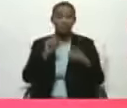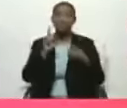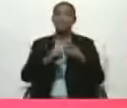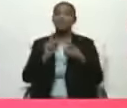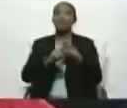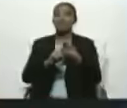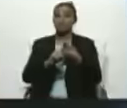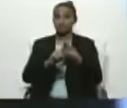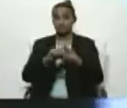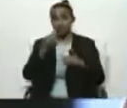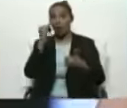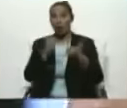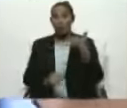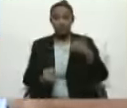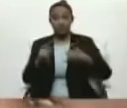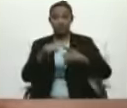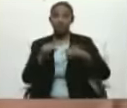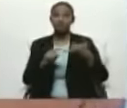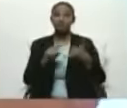y una al final.